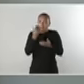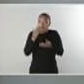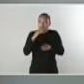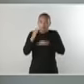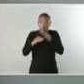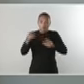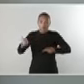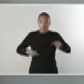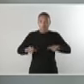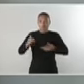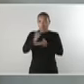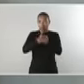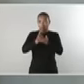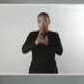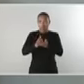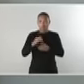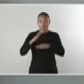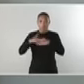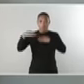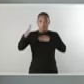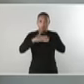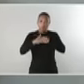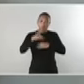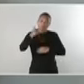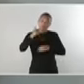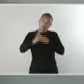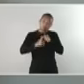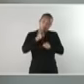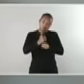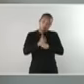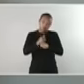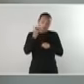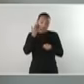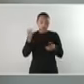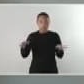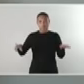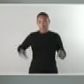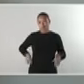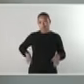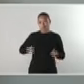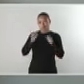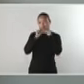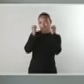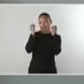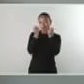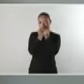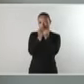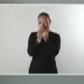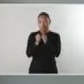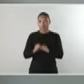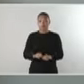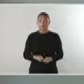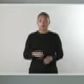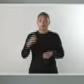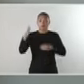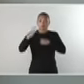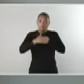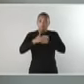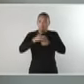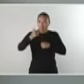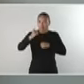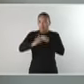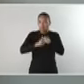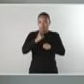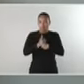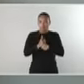los próximos seis años voy a compartir la gobernabilidad con la sociedad los próximos seis años voy a